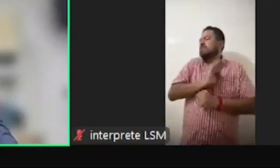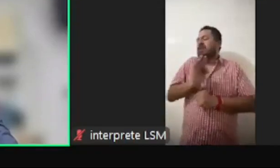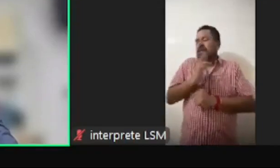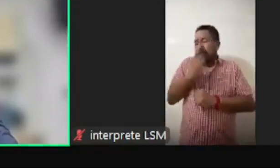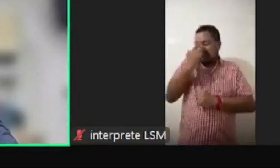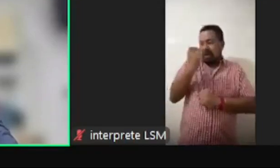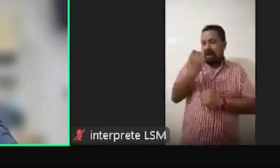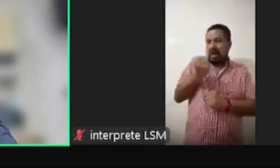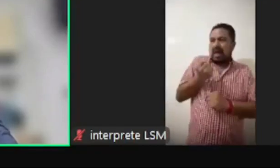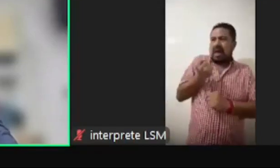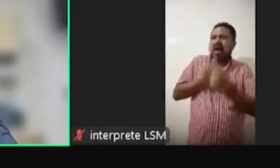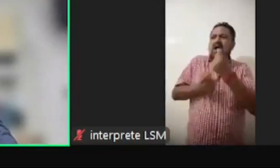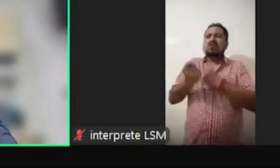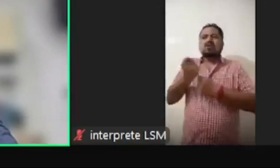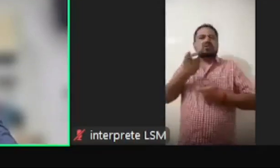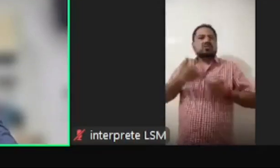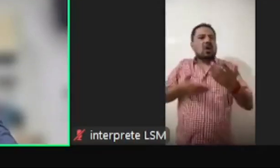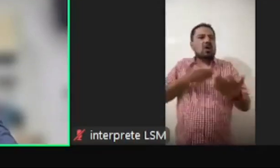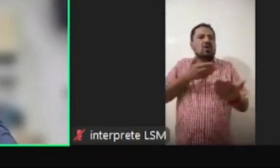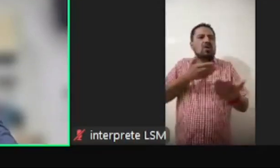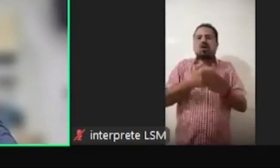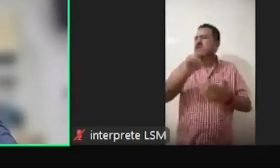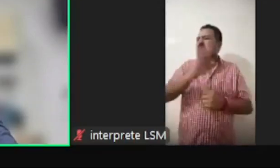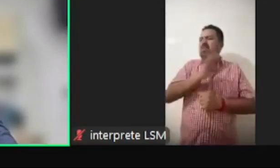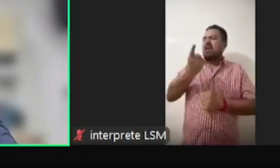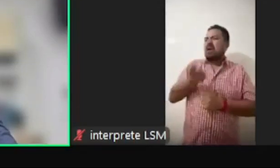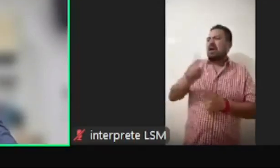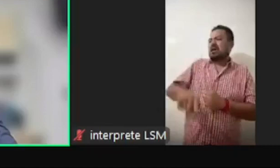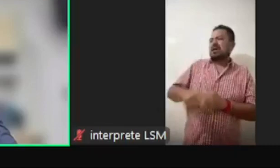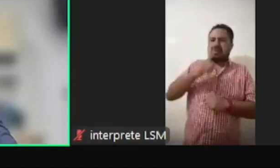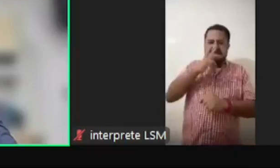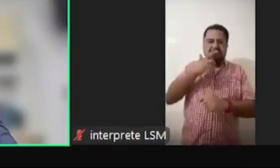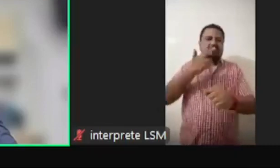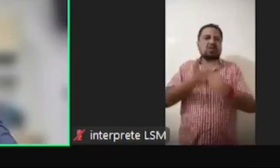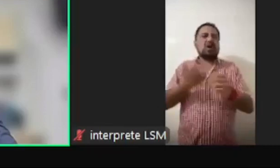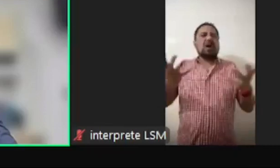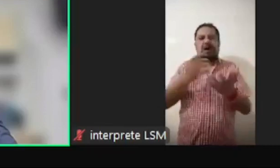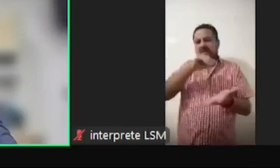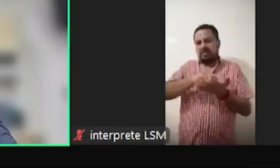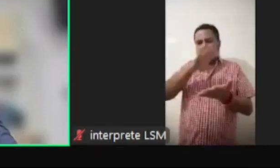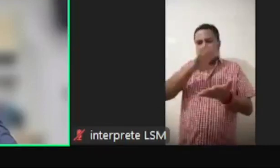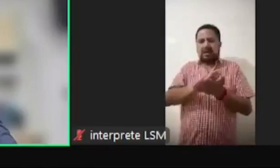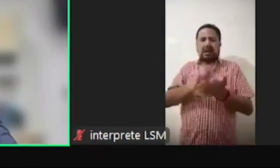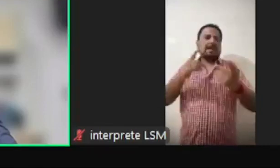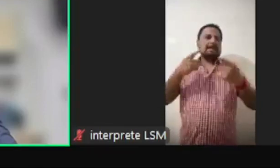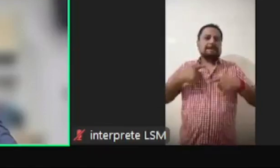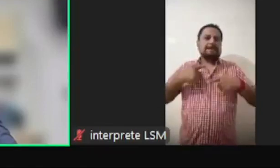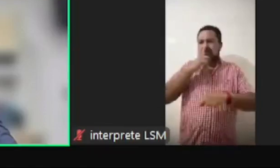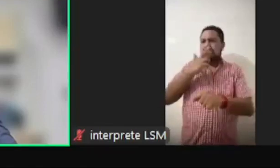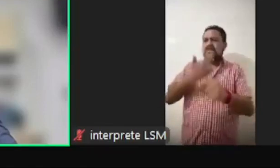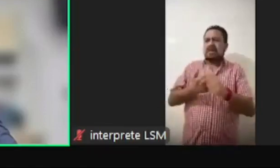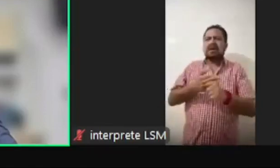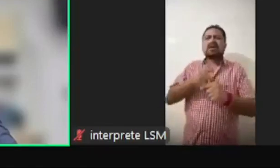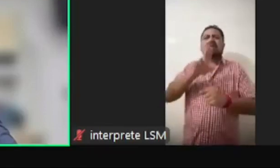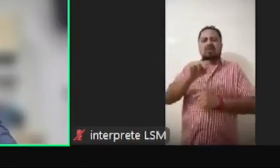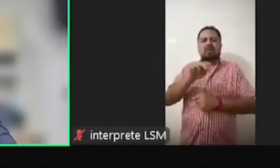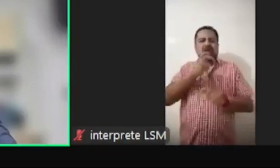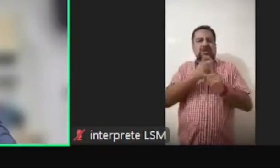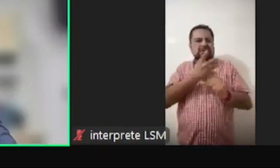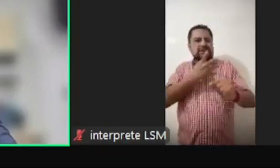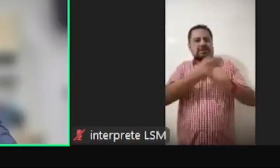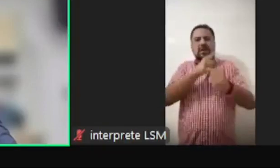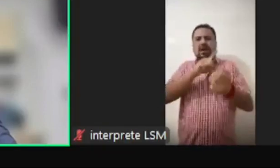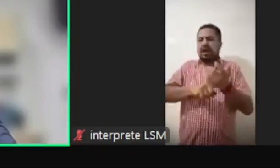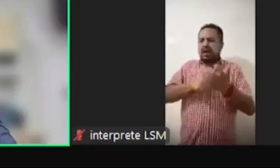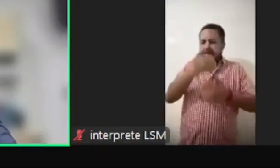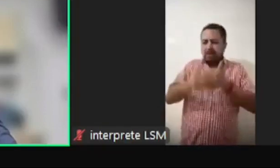sus planteamientos, no podría ordenarse a la autoridad responsable que realice el registro de los actores, pues lo conducente sería la reposición del procedimiento